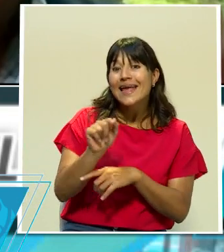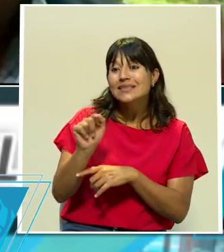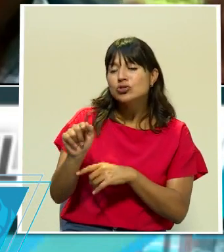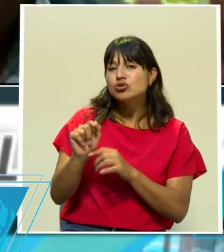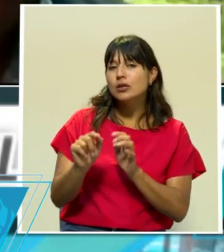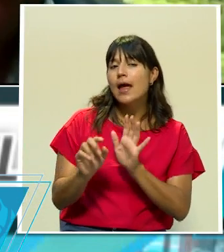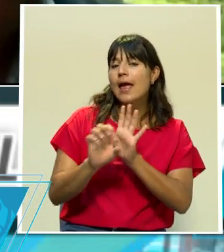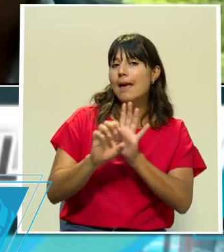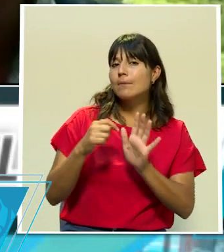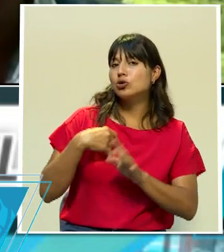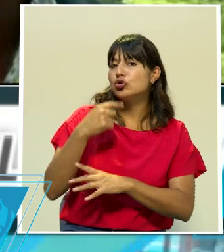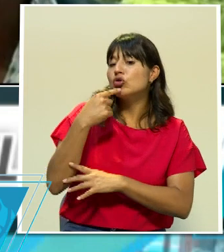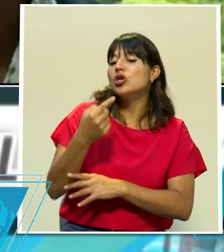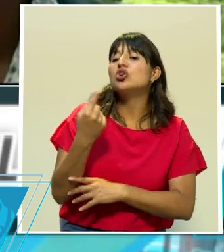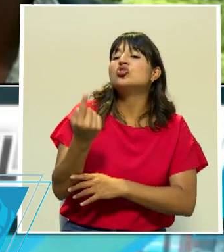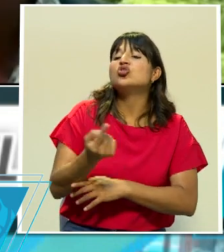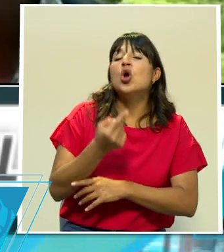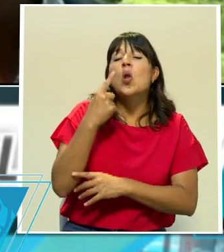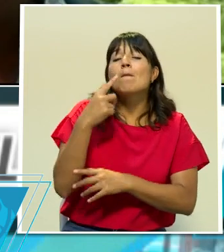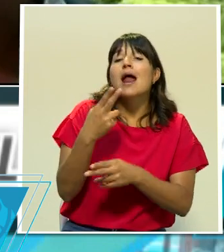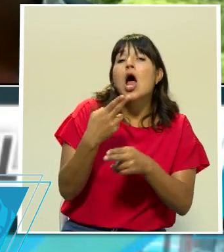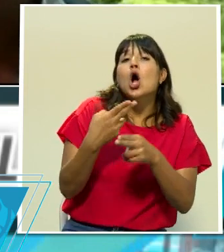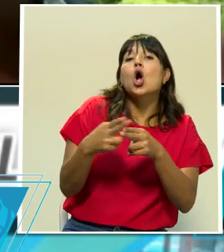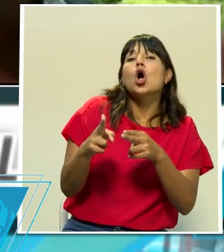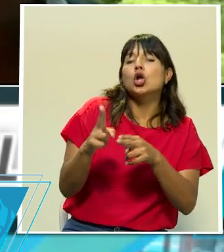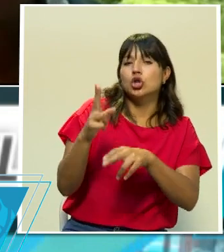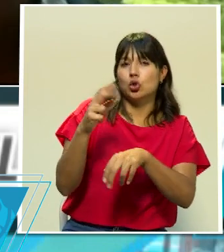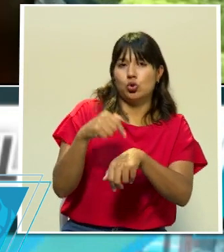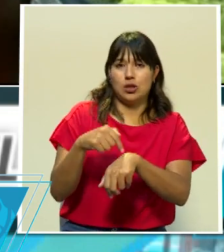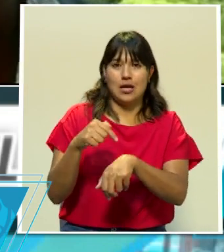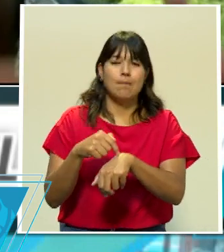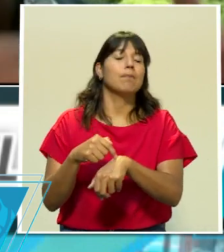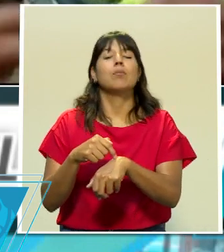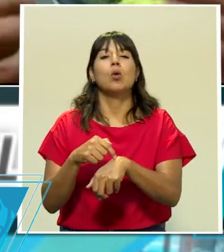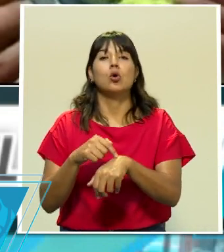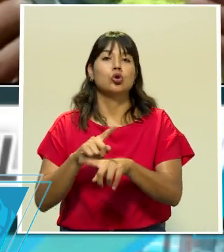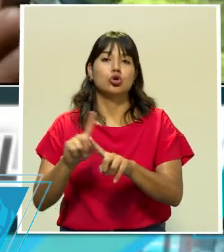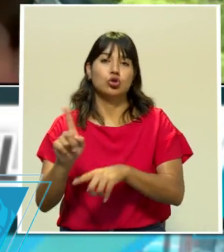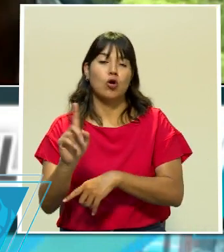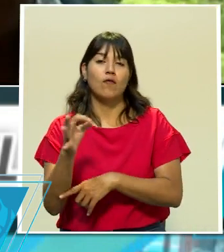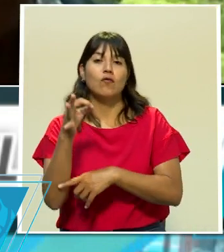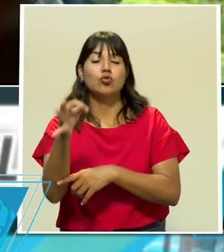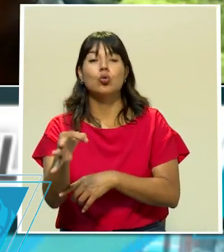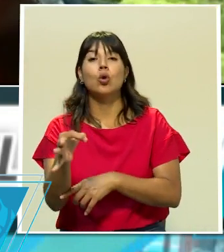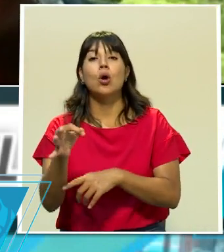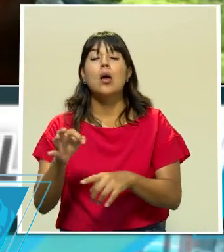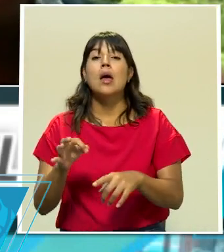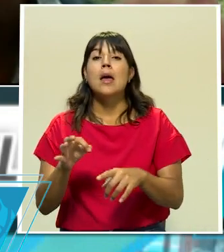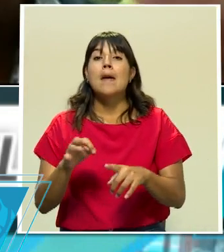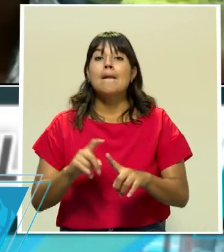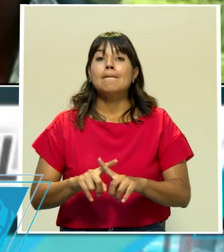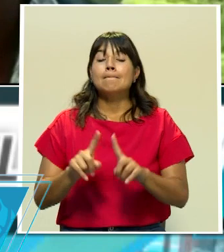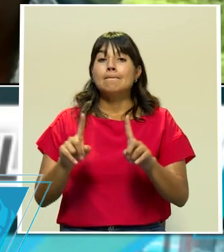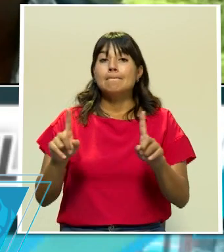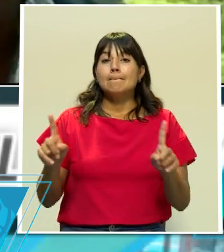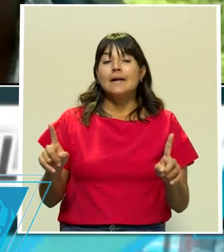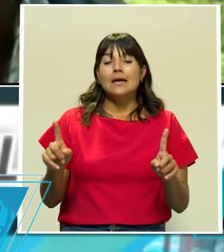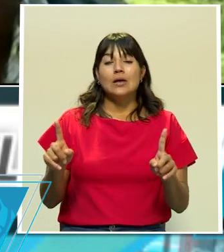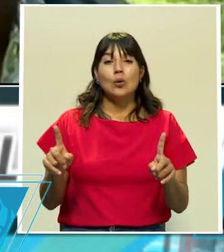plazo. En este momento, ¿qué es lo que está ocurriendo? Teníamos una reforma